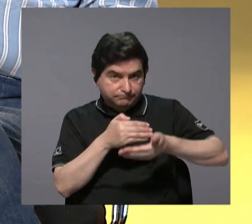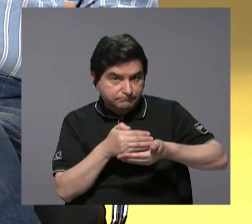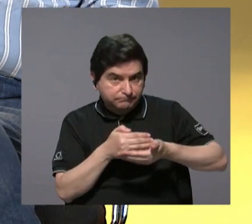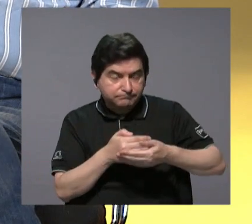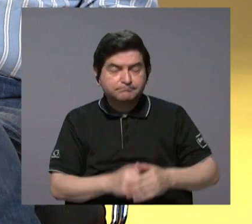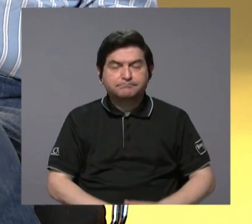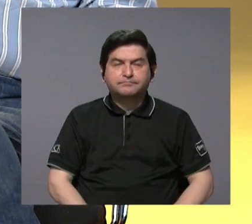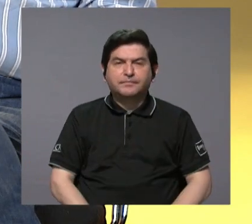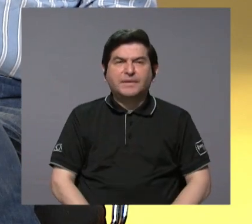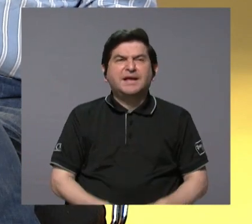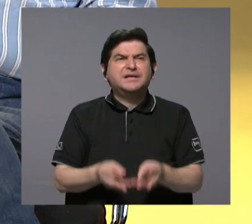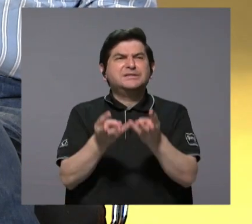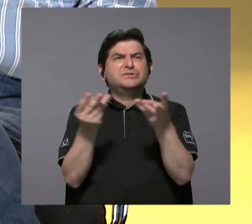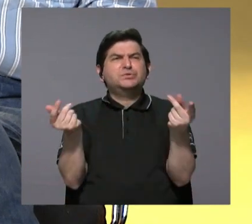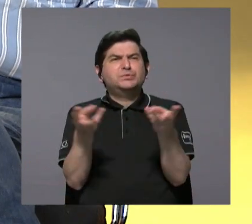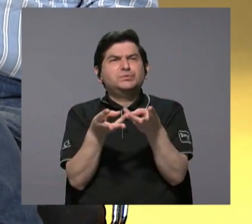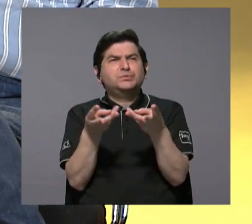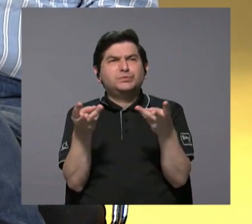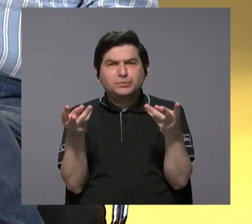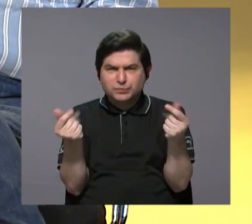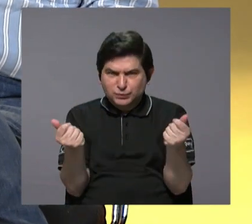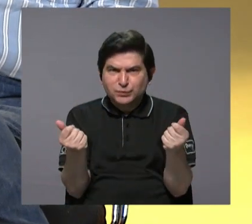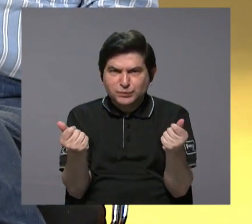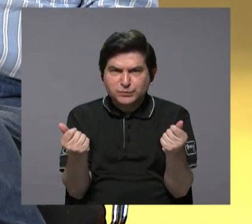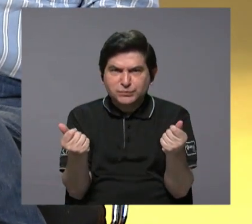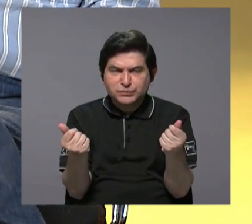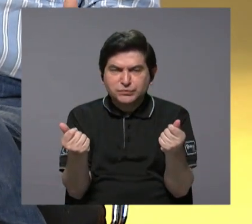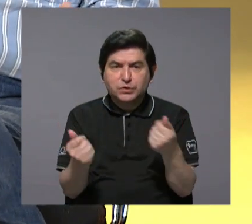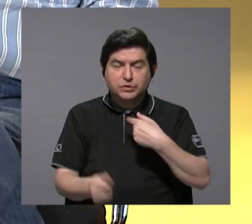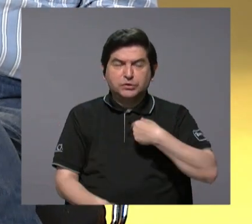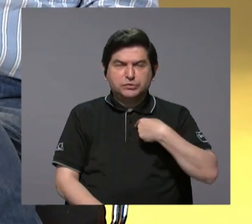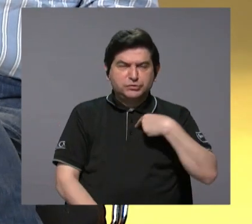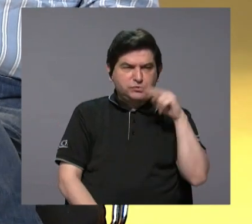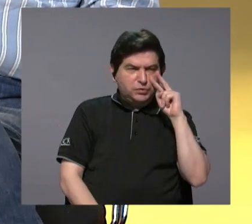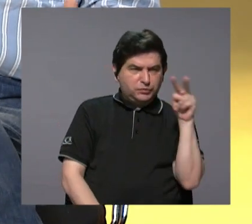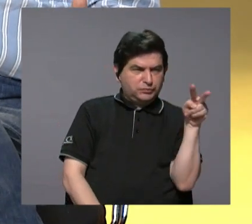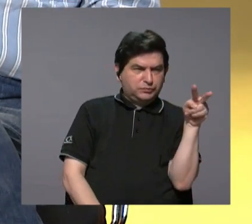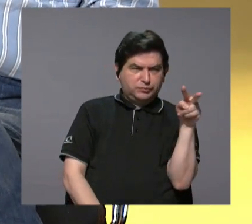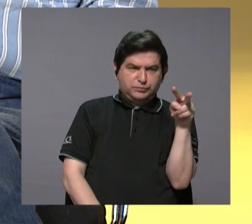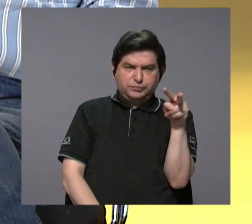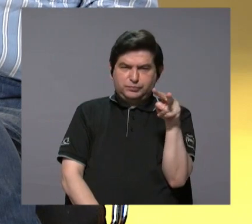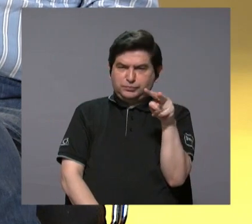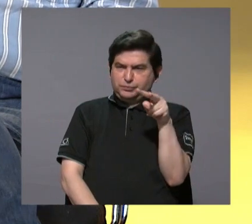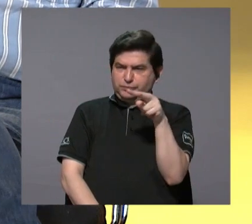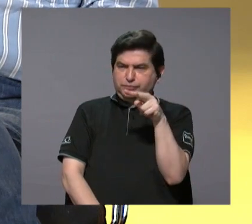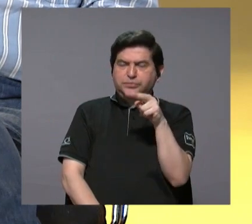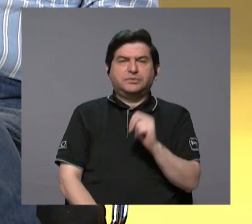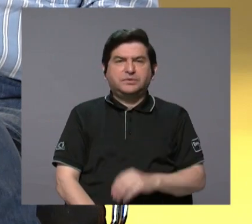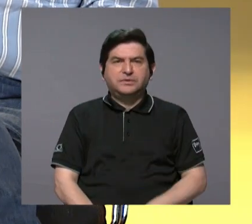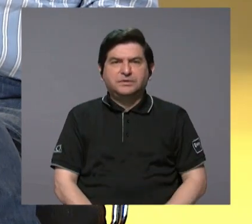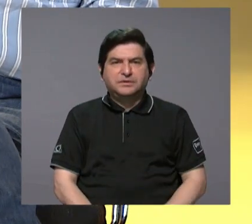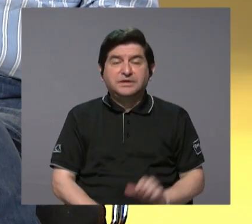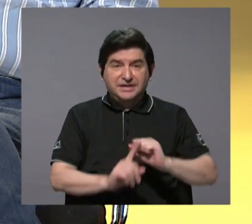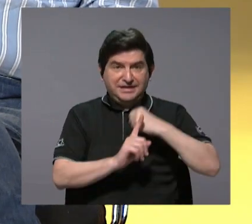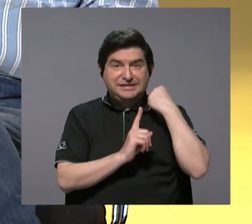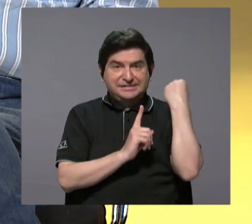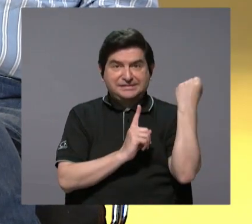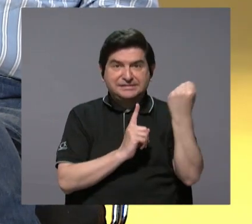en las soluciones que yo veo a este